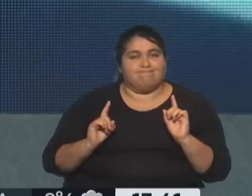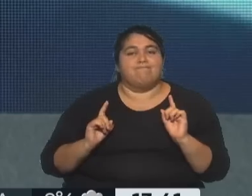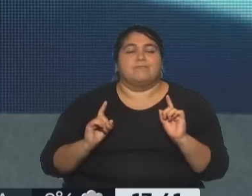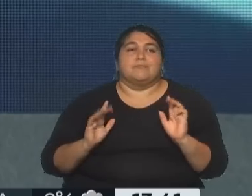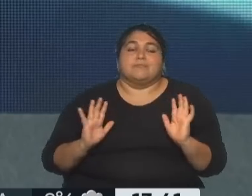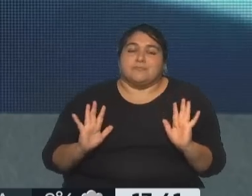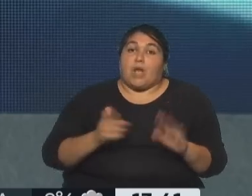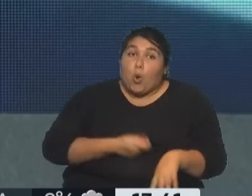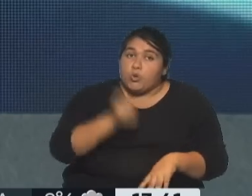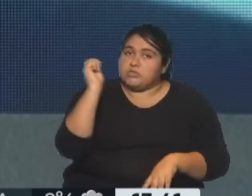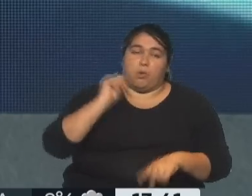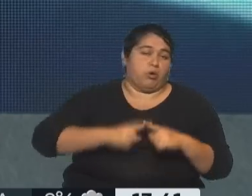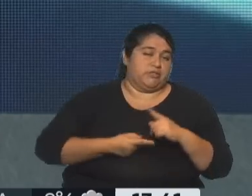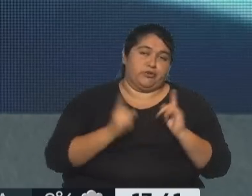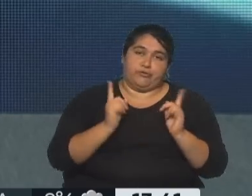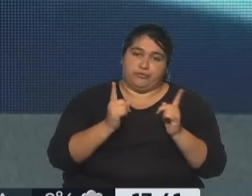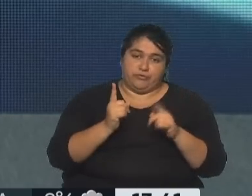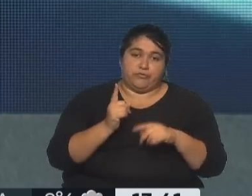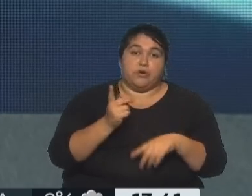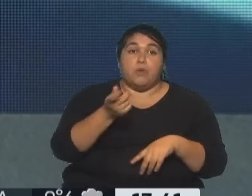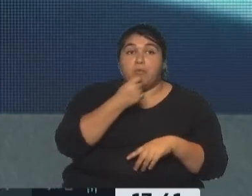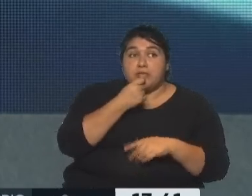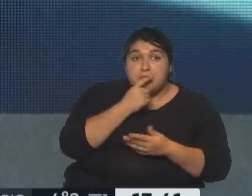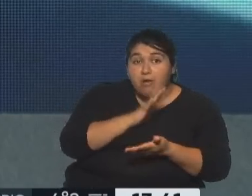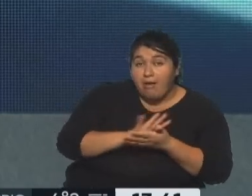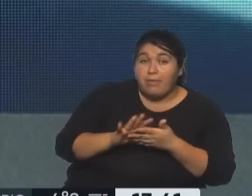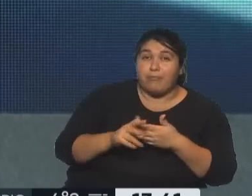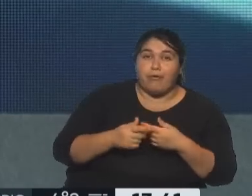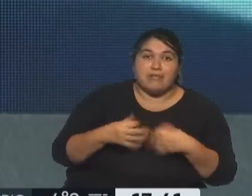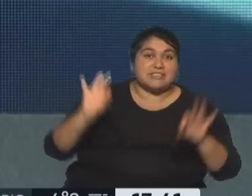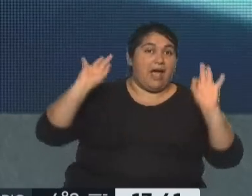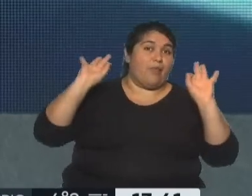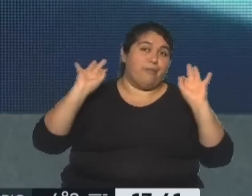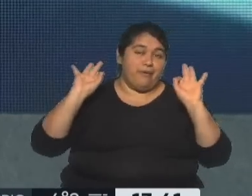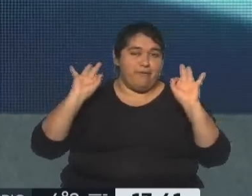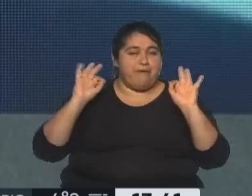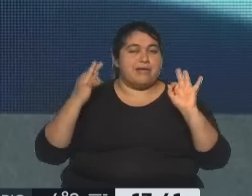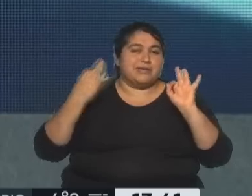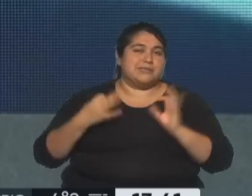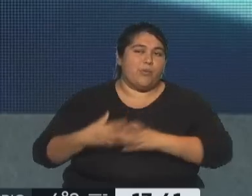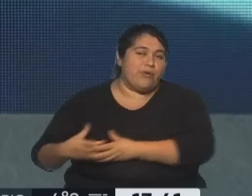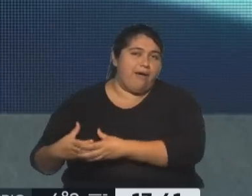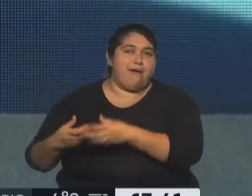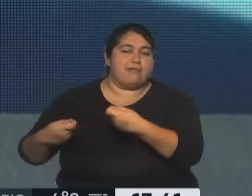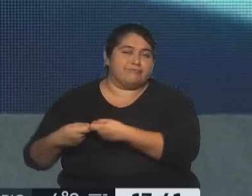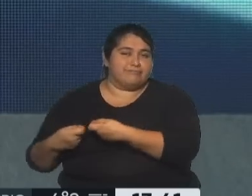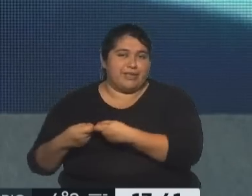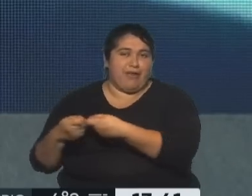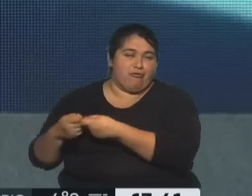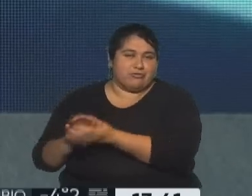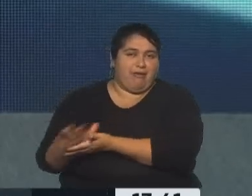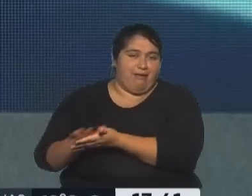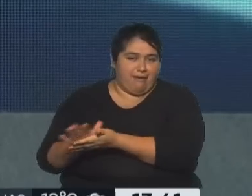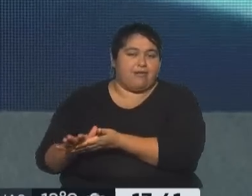Si lo hace, va a ser de espaldas seguramente a bueno, los sectores populares, a la gran mayoría de la población que